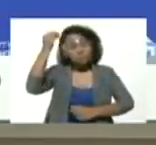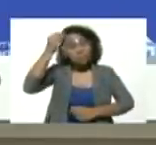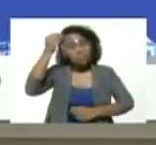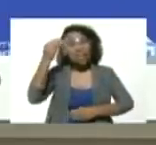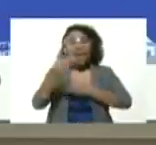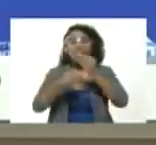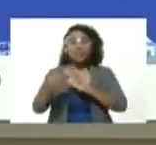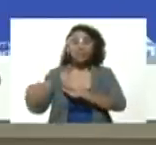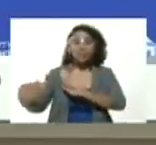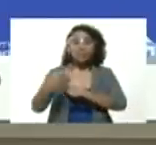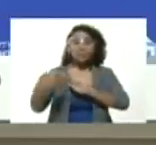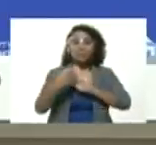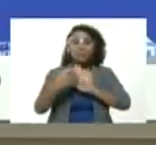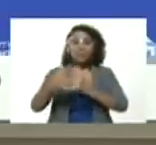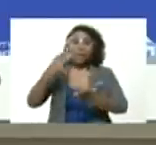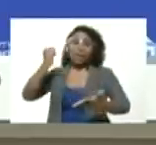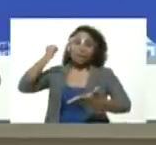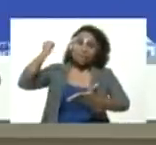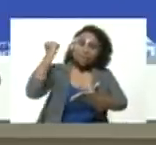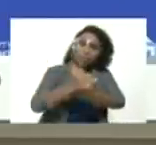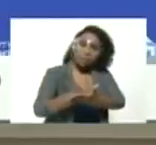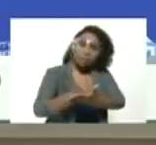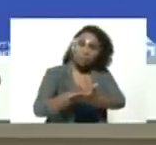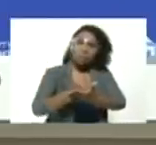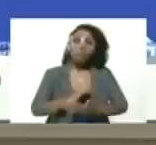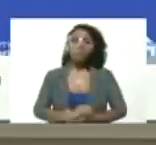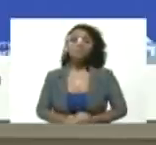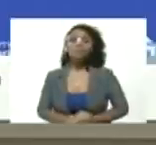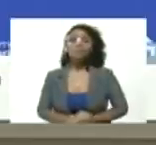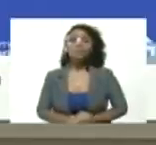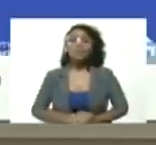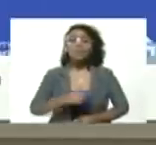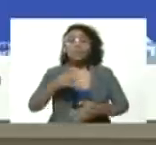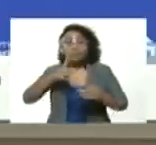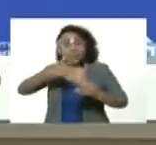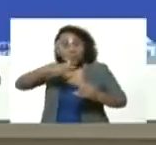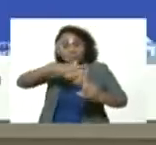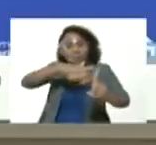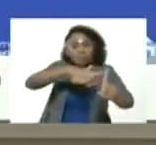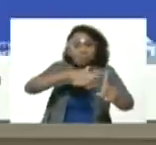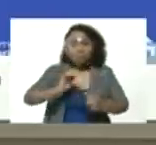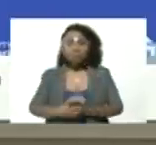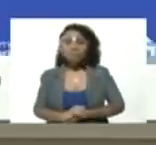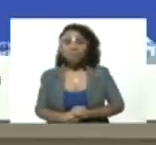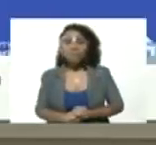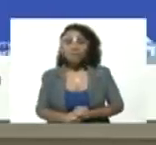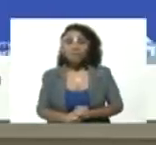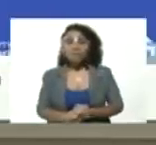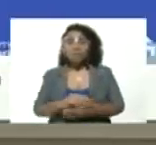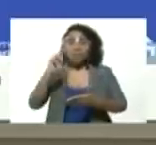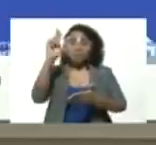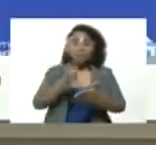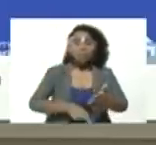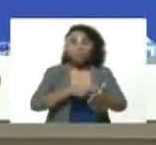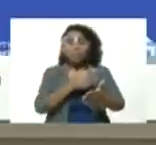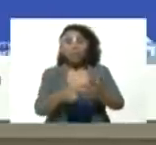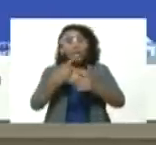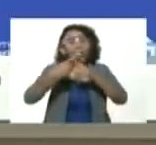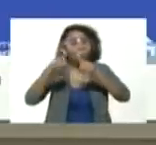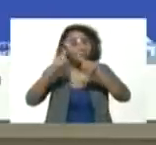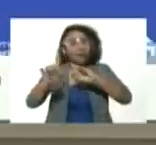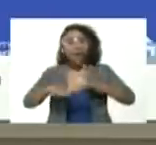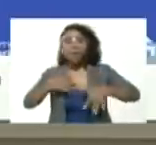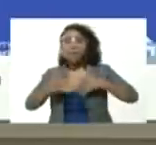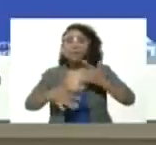cometido crímenes de asesinato, de persecución, de exterminio y otros